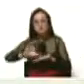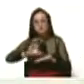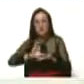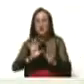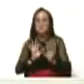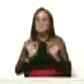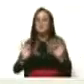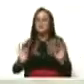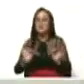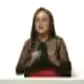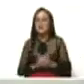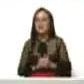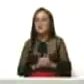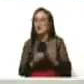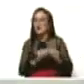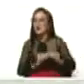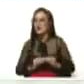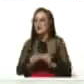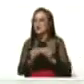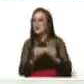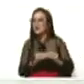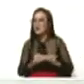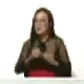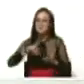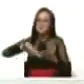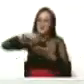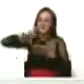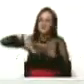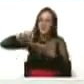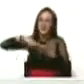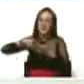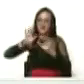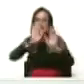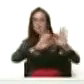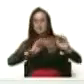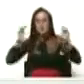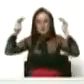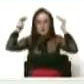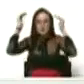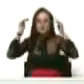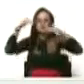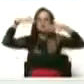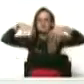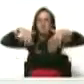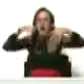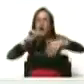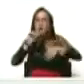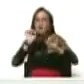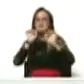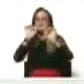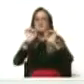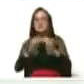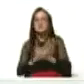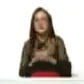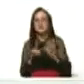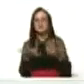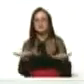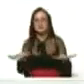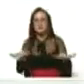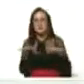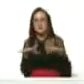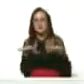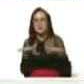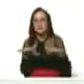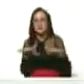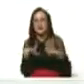especiales para arreglar, pintar, impermevializar y poner cacherosos y bonitos